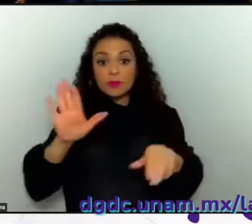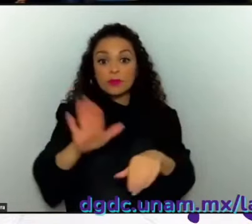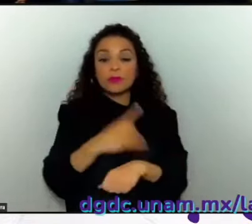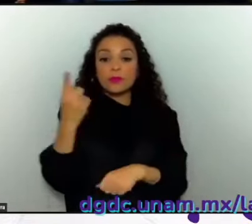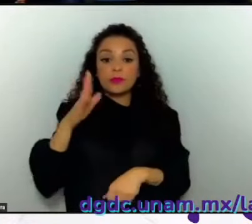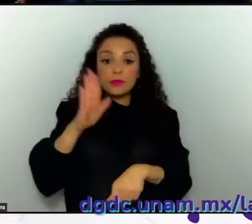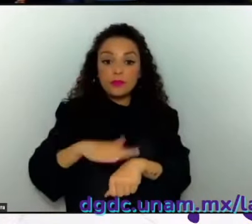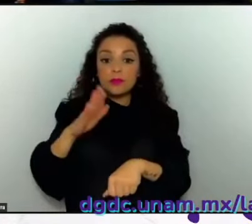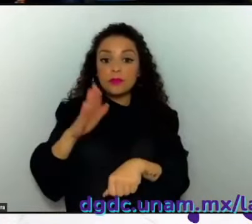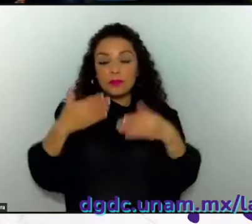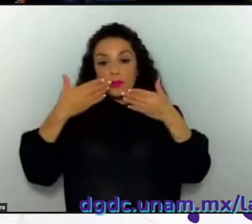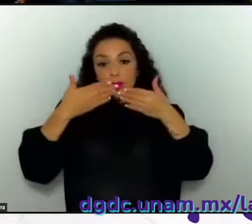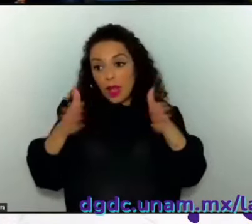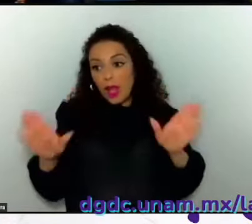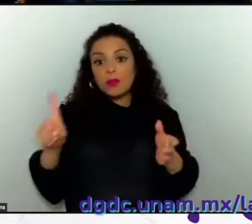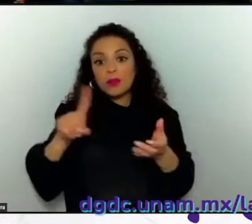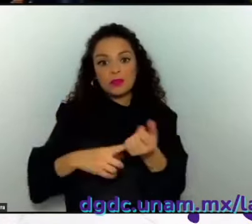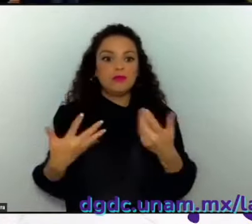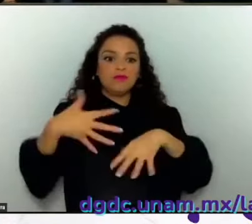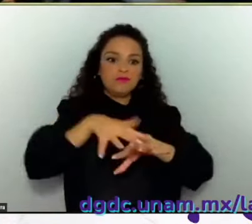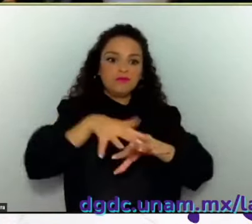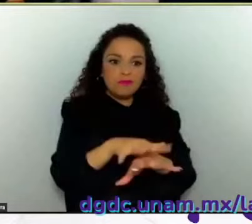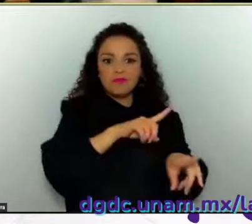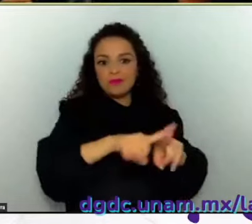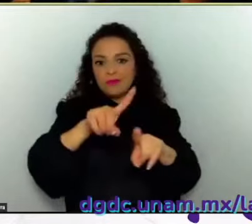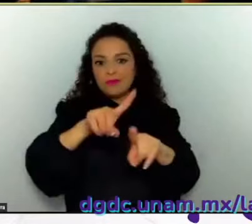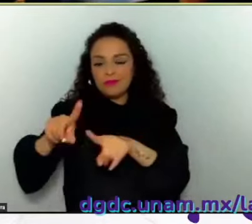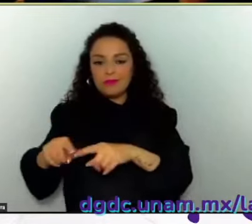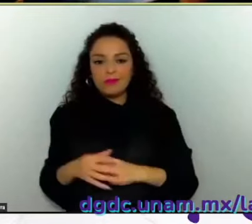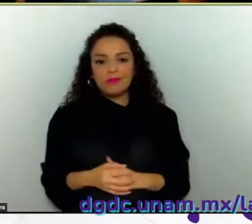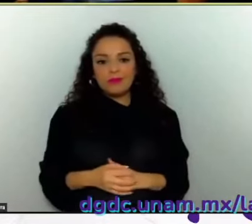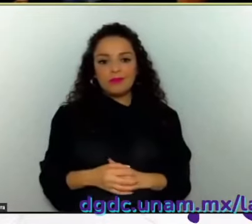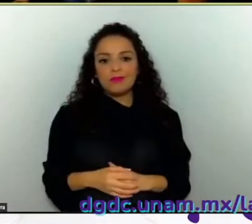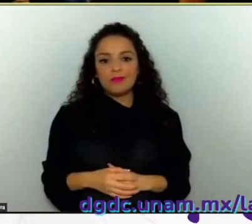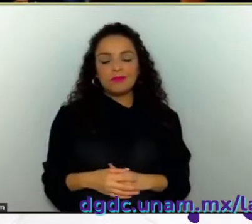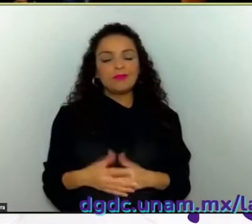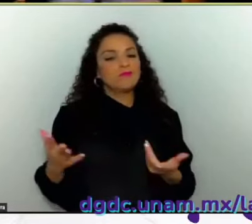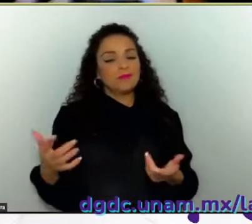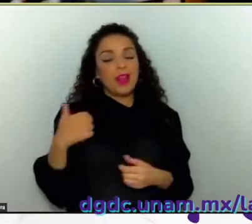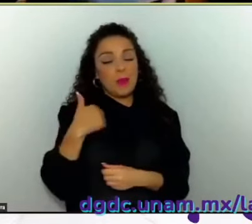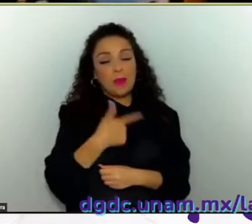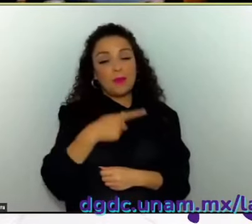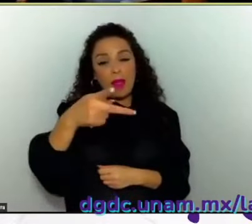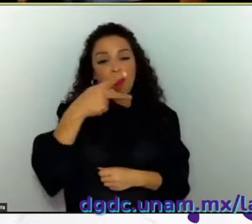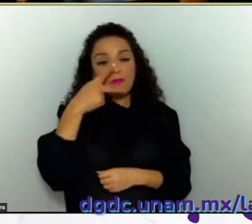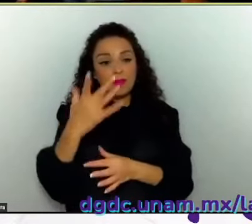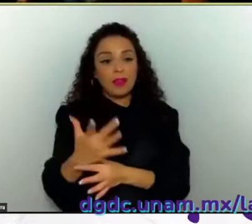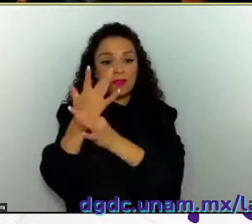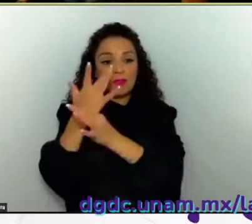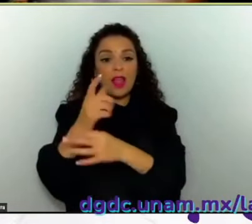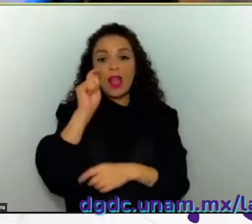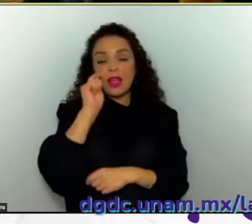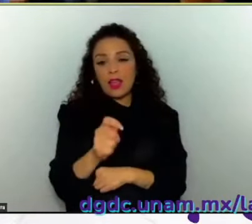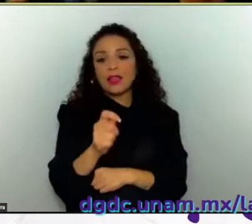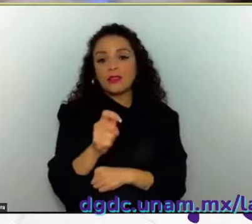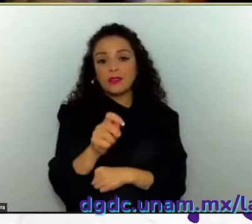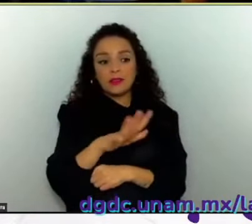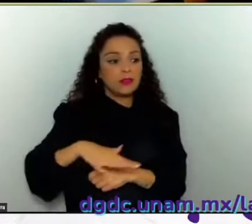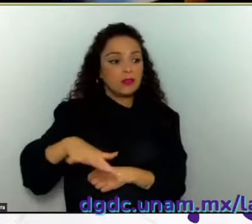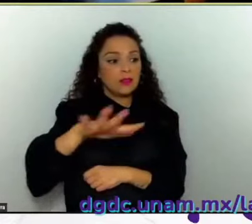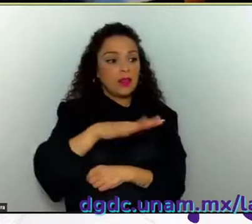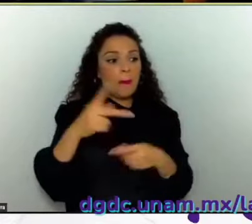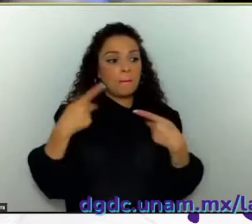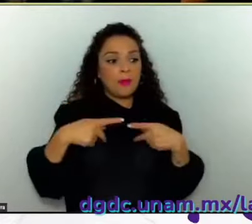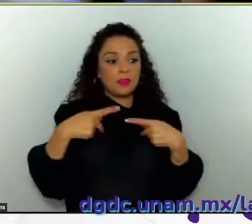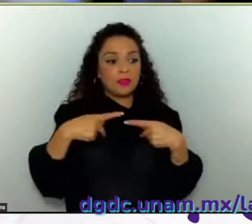y más abiertas. Me gusta que toques el tema de la sociología de la ciencia porque es justamente esta pues este intento, ¿no?,